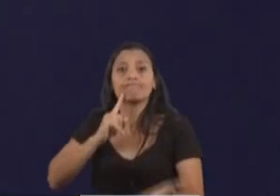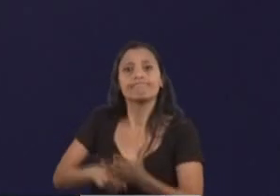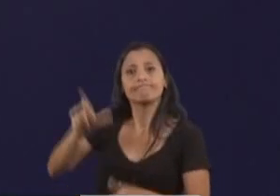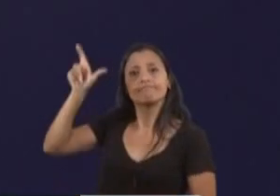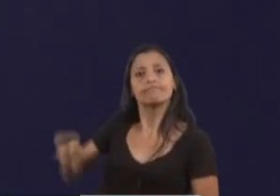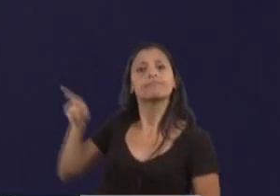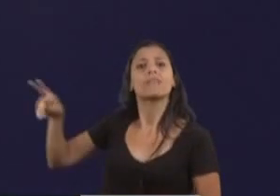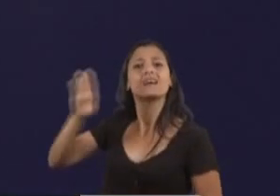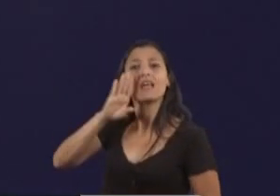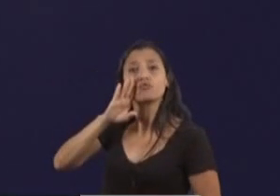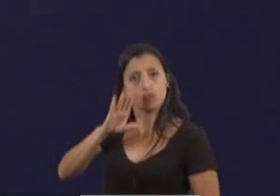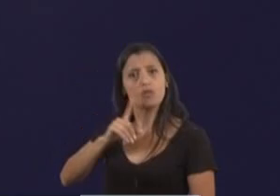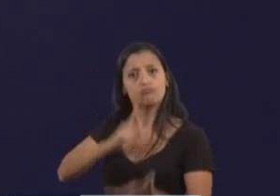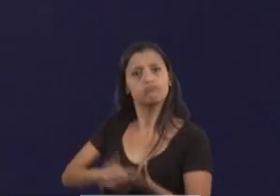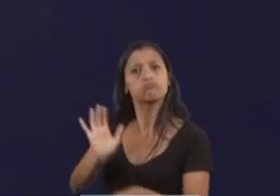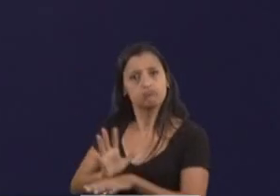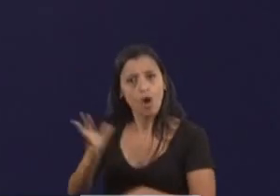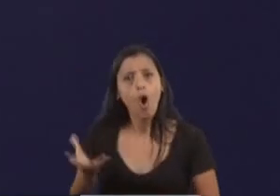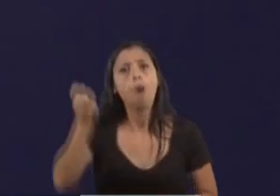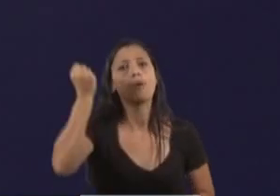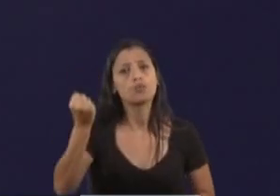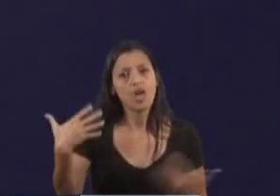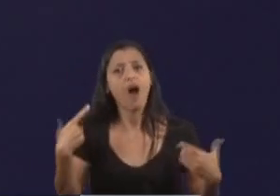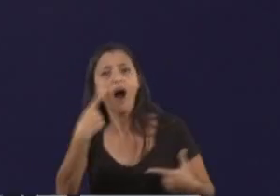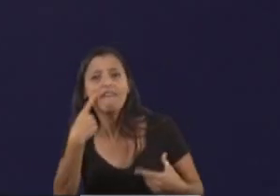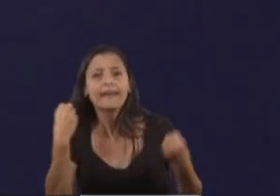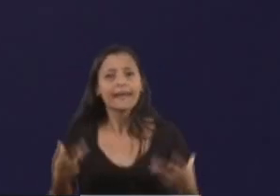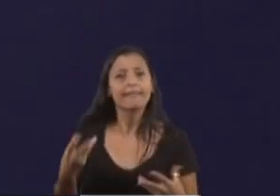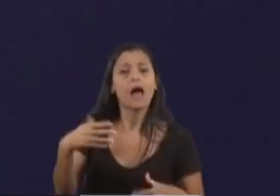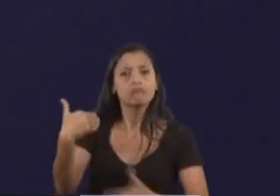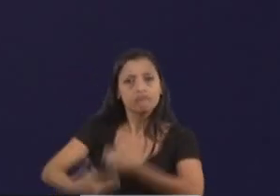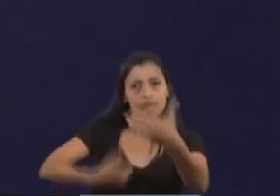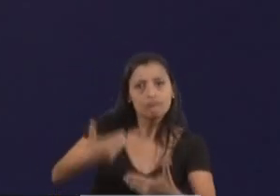Unidos era una oportunidad para intentar avanzar en esta línea